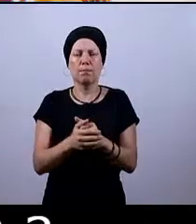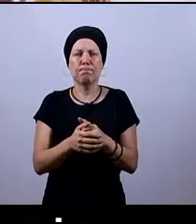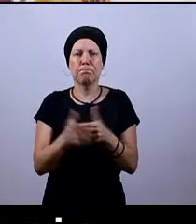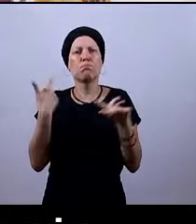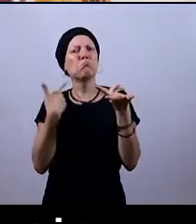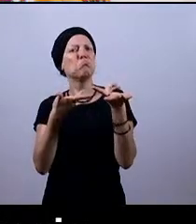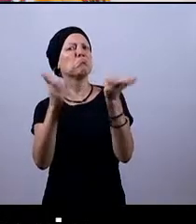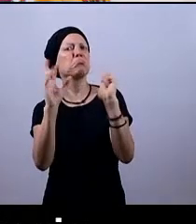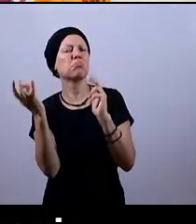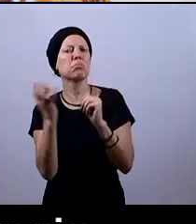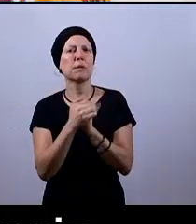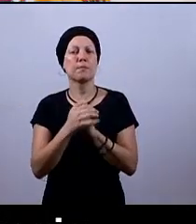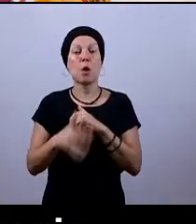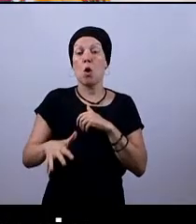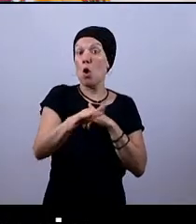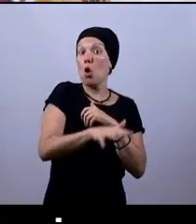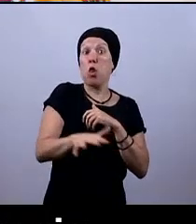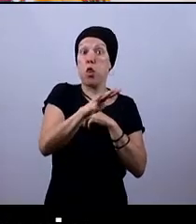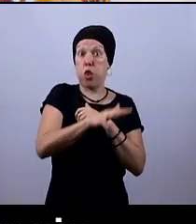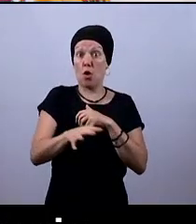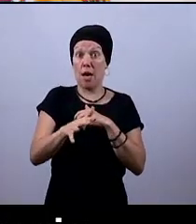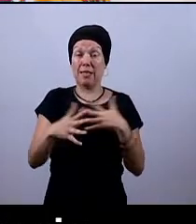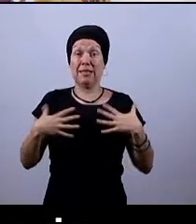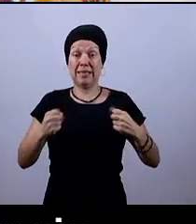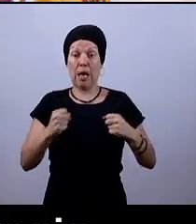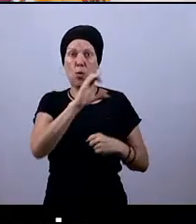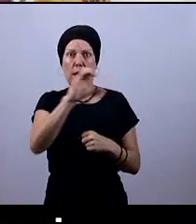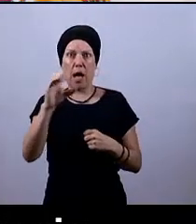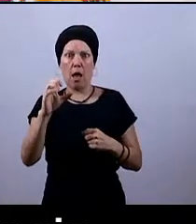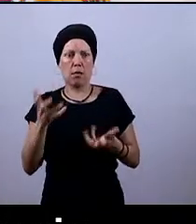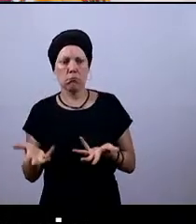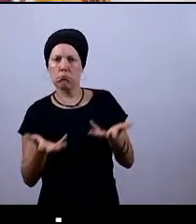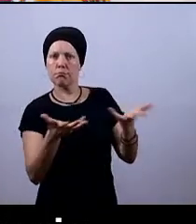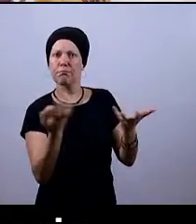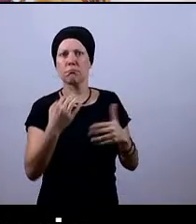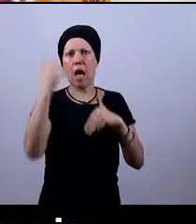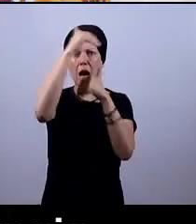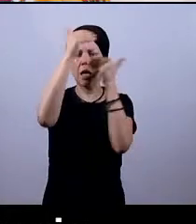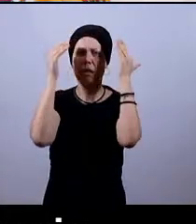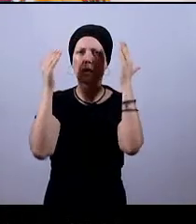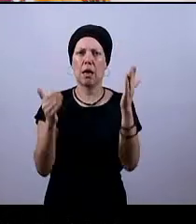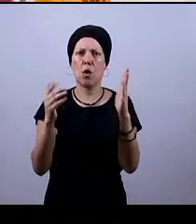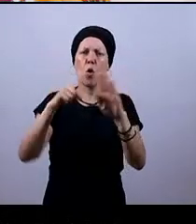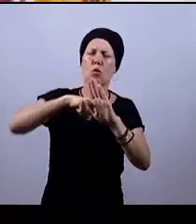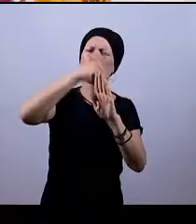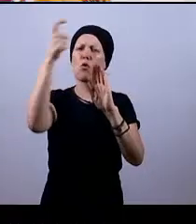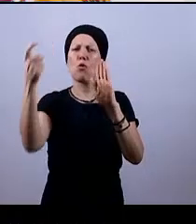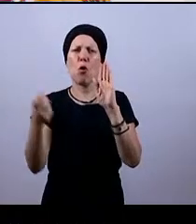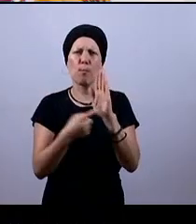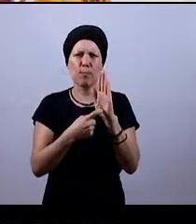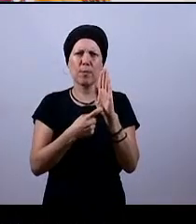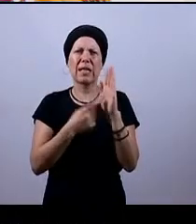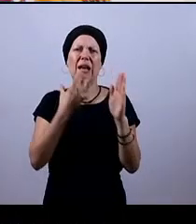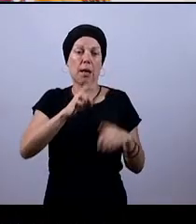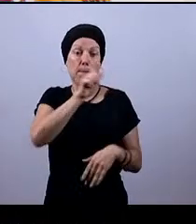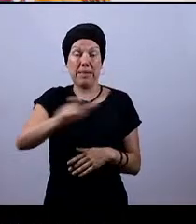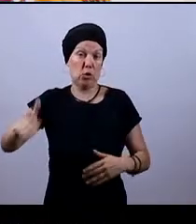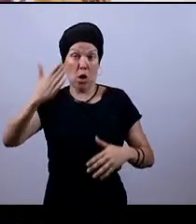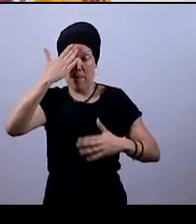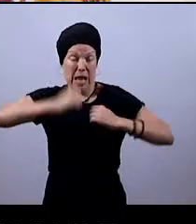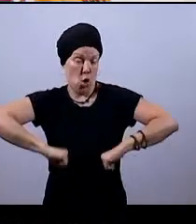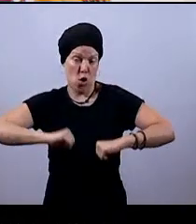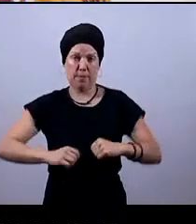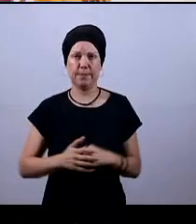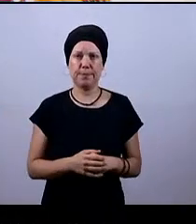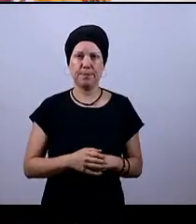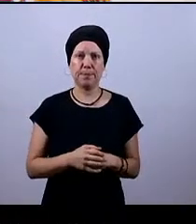permitir al área de salud de Cáceres ofrecer una atención integral a las personas mayores. En